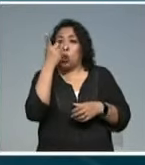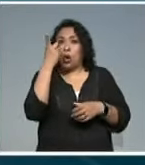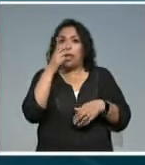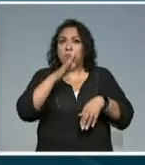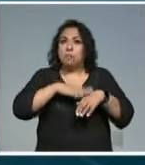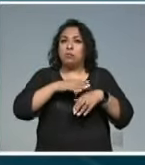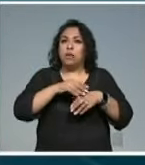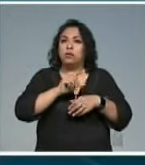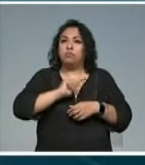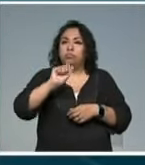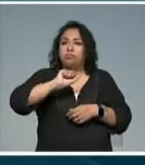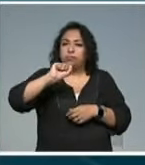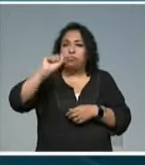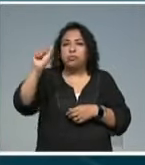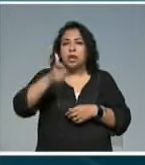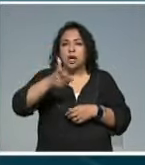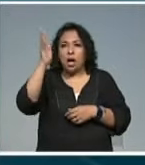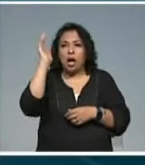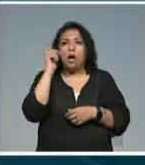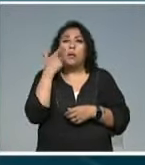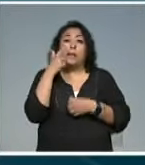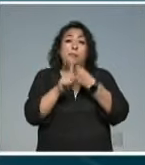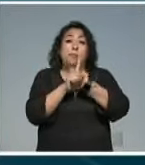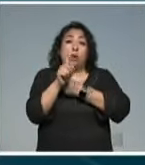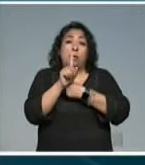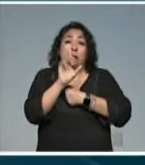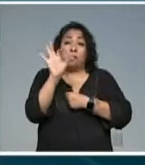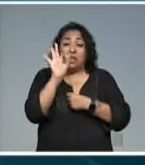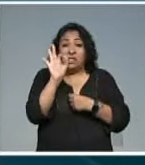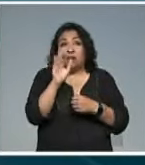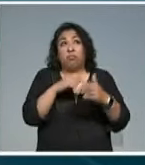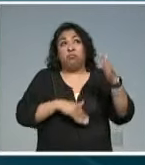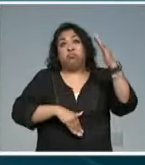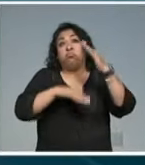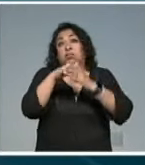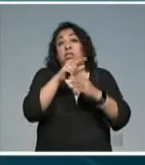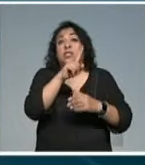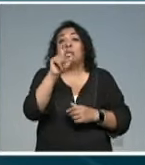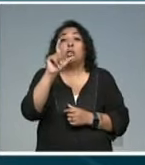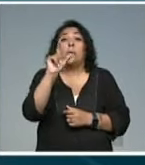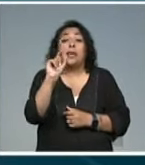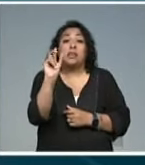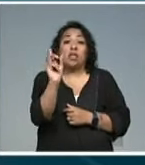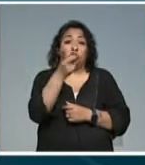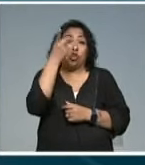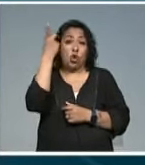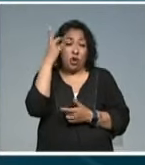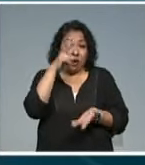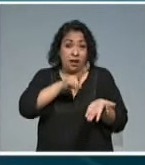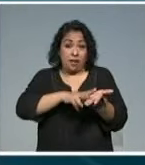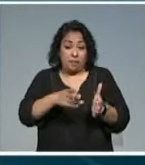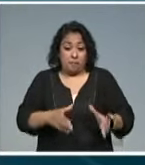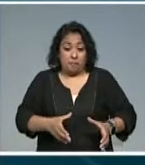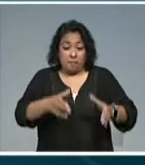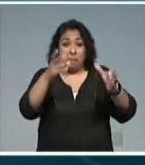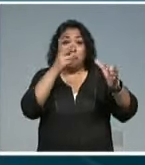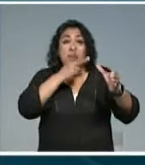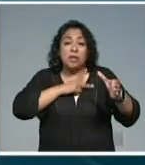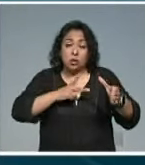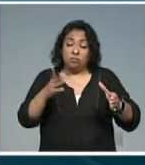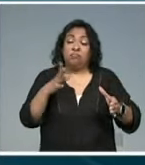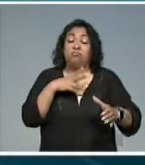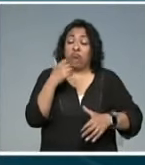subiendo, si hubiera un conflicto podría llegar el precio de este hasta $120 el precio del barril. Así es que habría